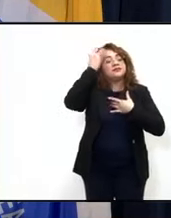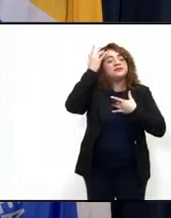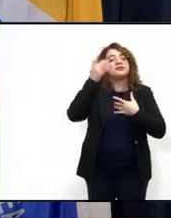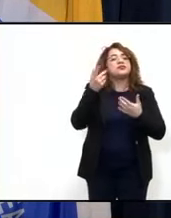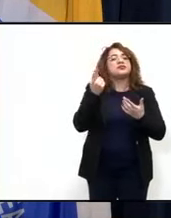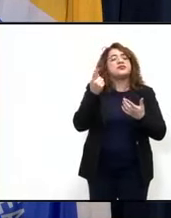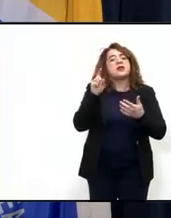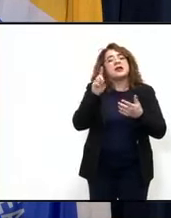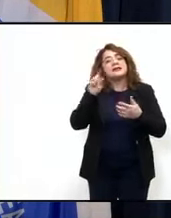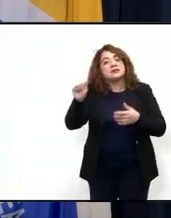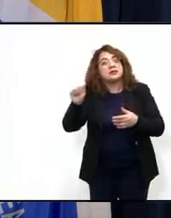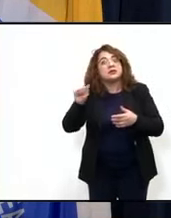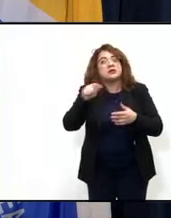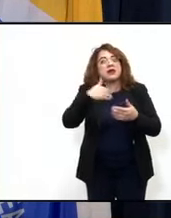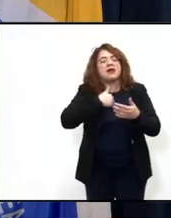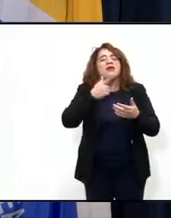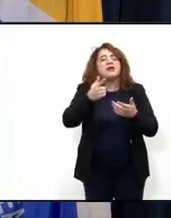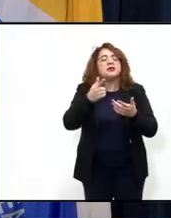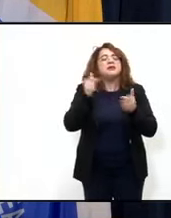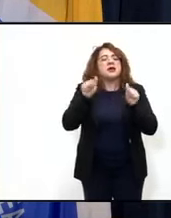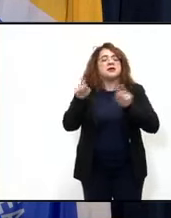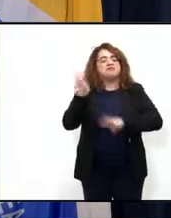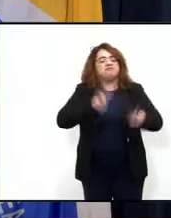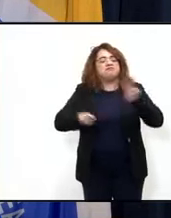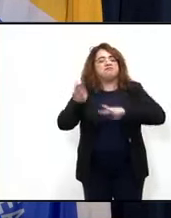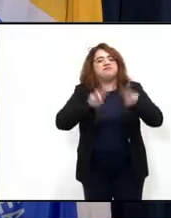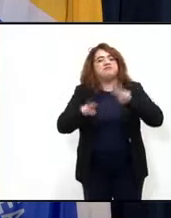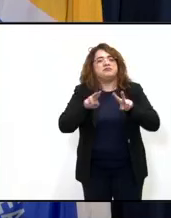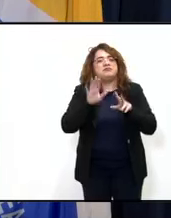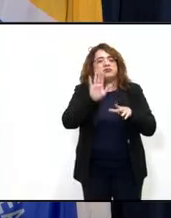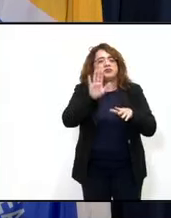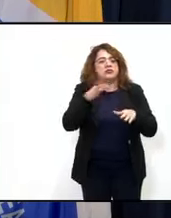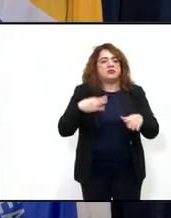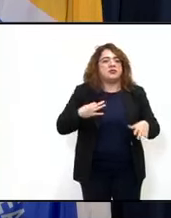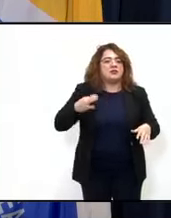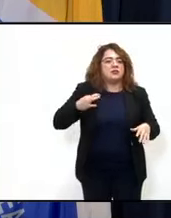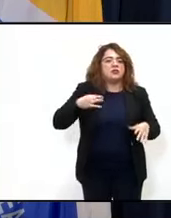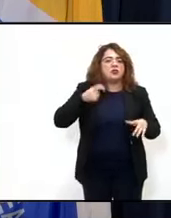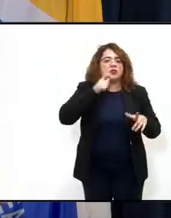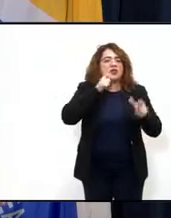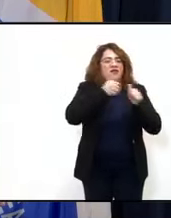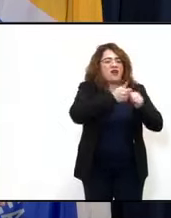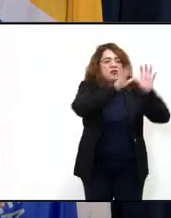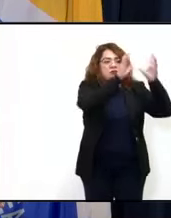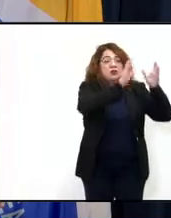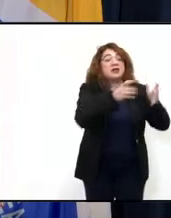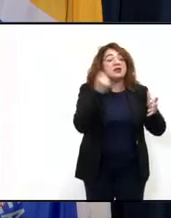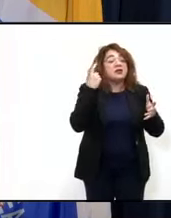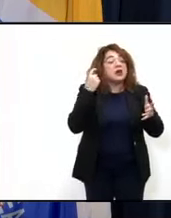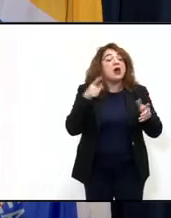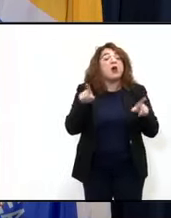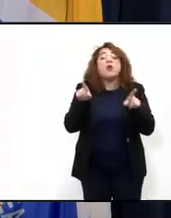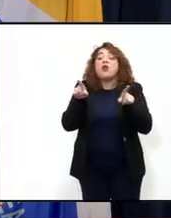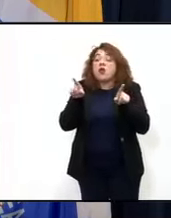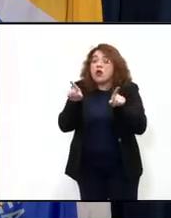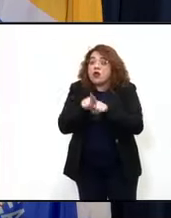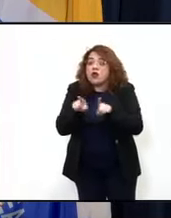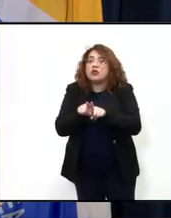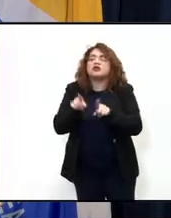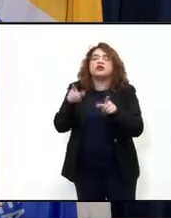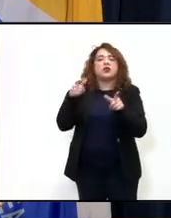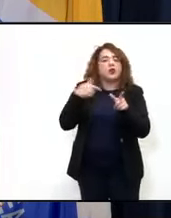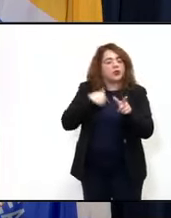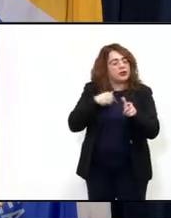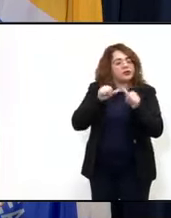a las personas sin hogar. Cada semana, el equipo móvil llevará a cabo actividades de extensión